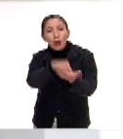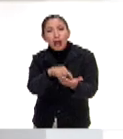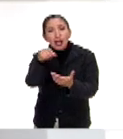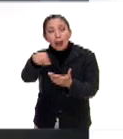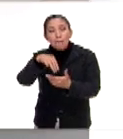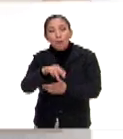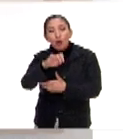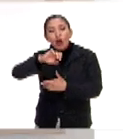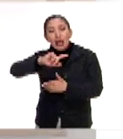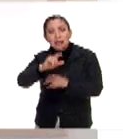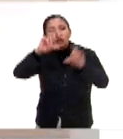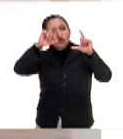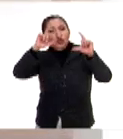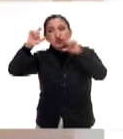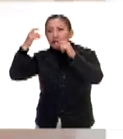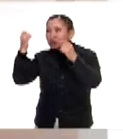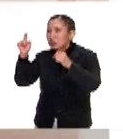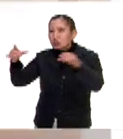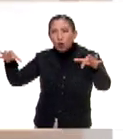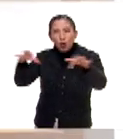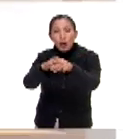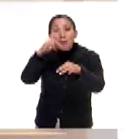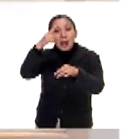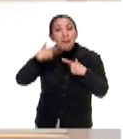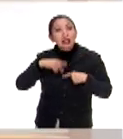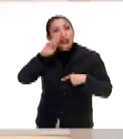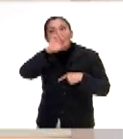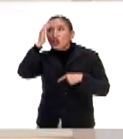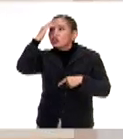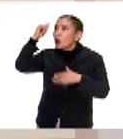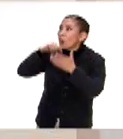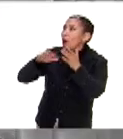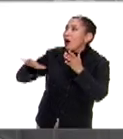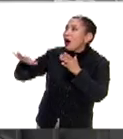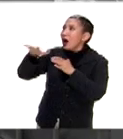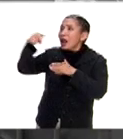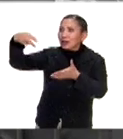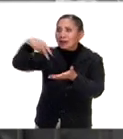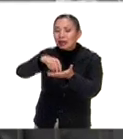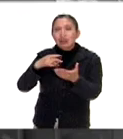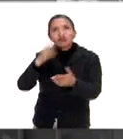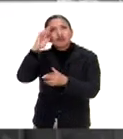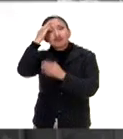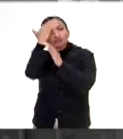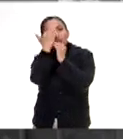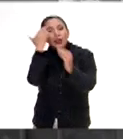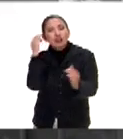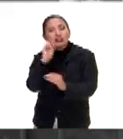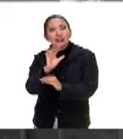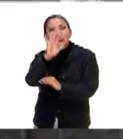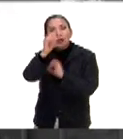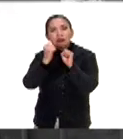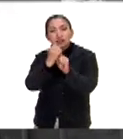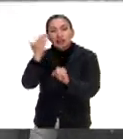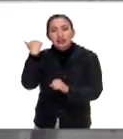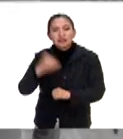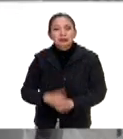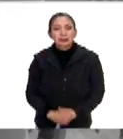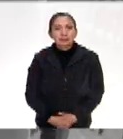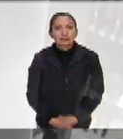en que Munkácsy hizo las tomas, con el fin de que el público reconozca los espacios y se remonte 85 años